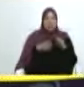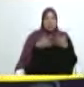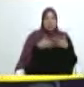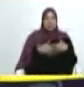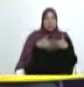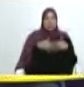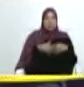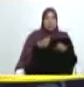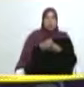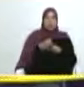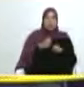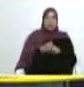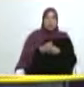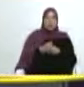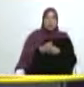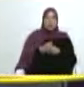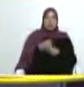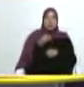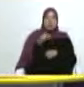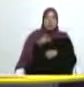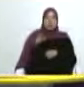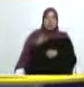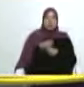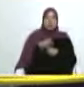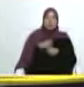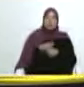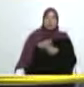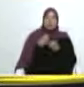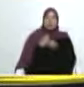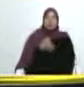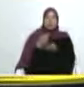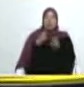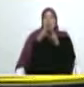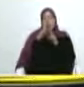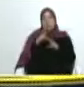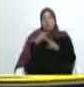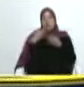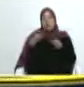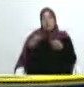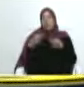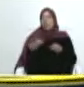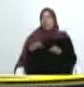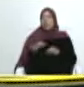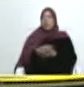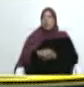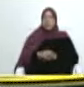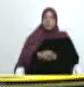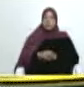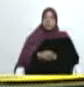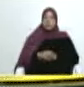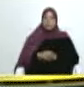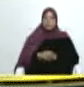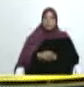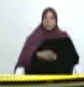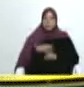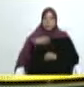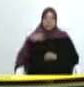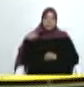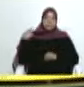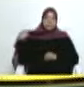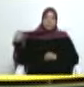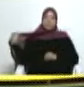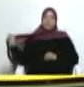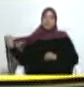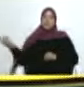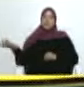hidroeléctricas para que justamente sean adaptadas al amor y al respeto por la naturaleza. Bueno, general en jefe